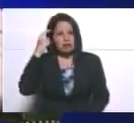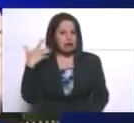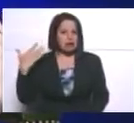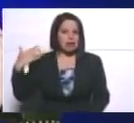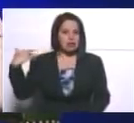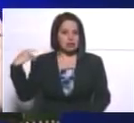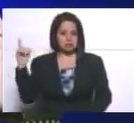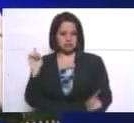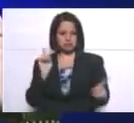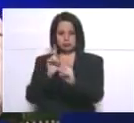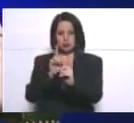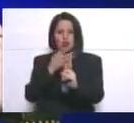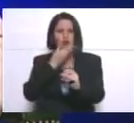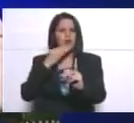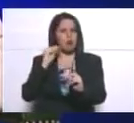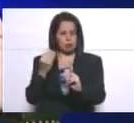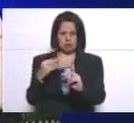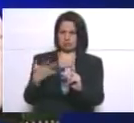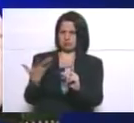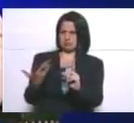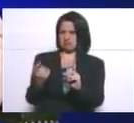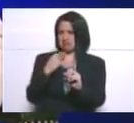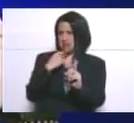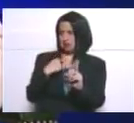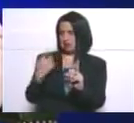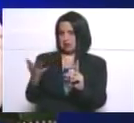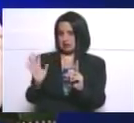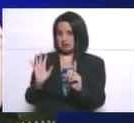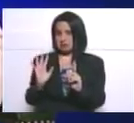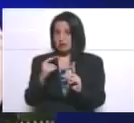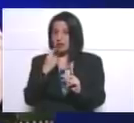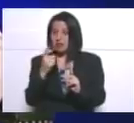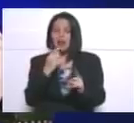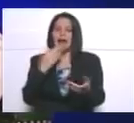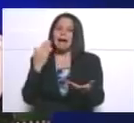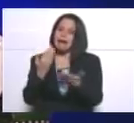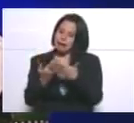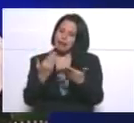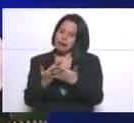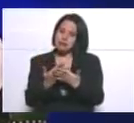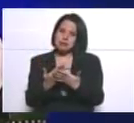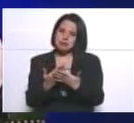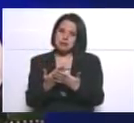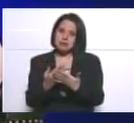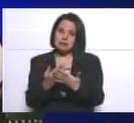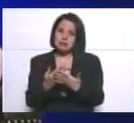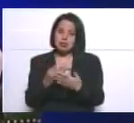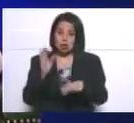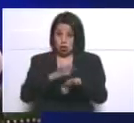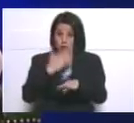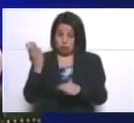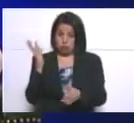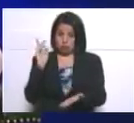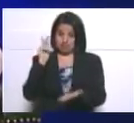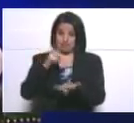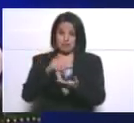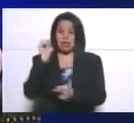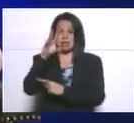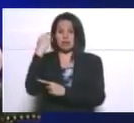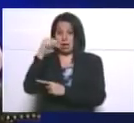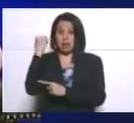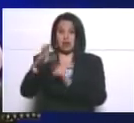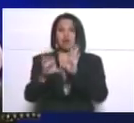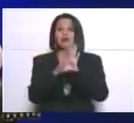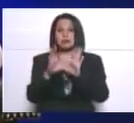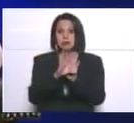se me acerca un joven. Y yo dije, bueno, ¿qué irá a decirme? Y vino fue a darme las gracias. Me dijo, gracias. Porque desde que llegó la constituyente yo pude retomar